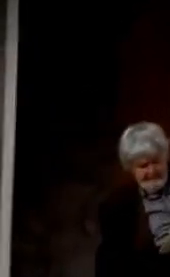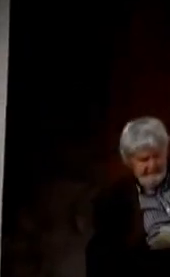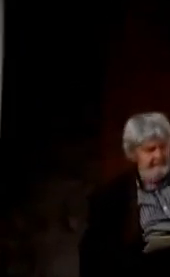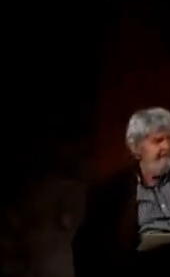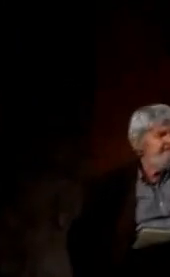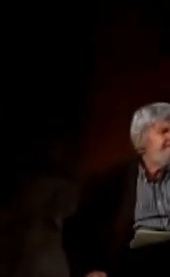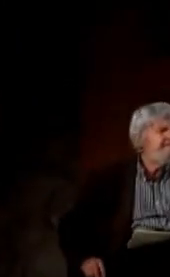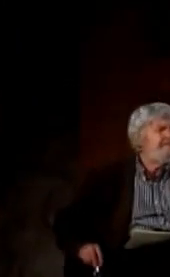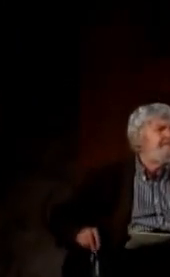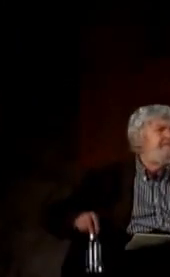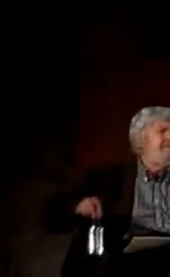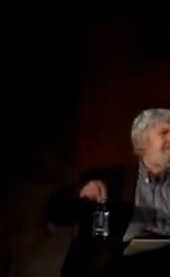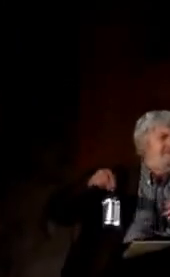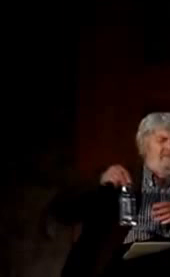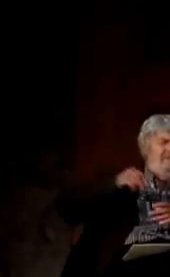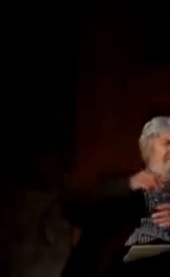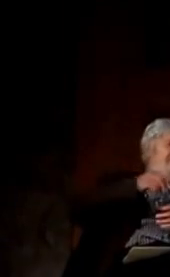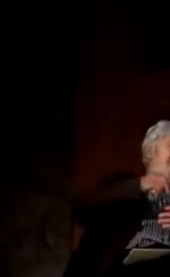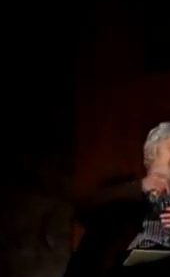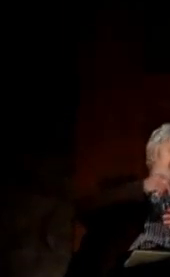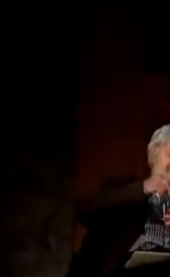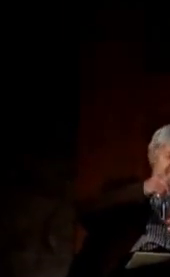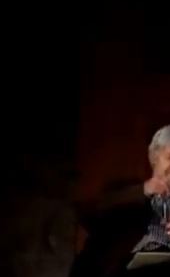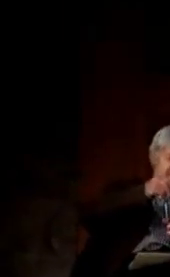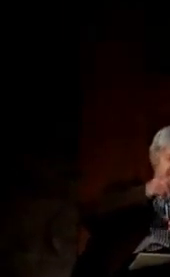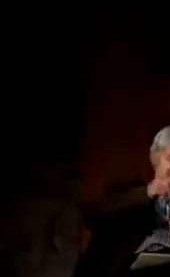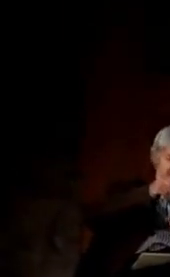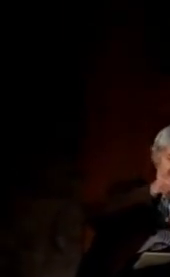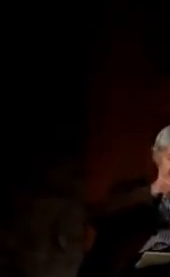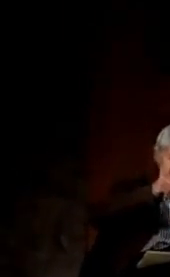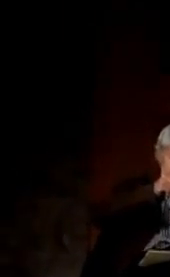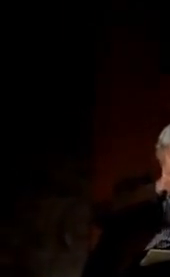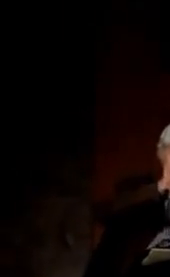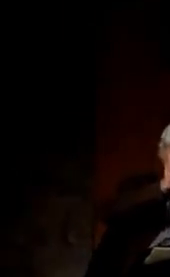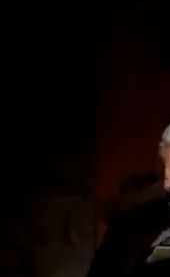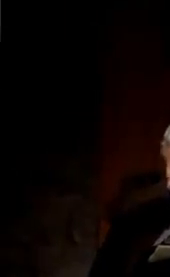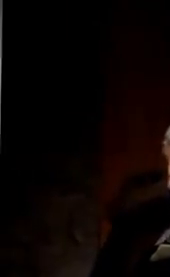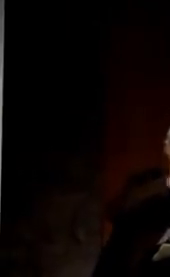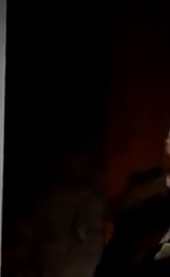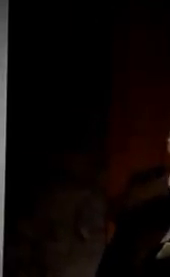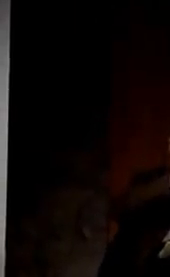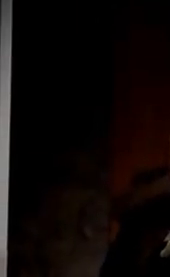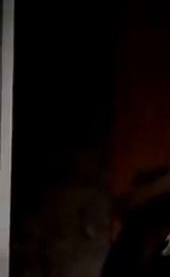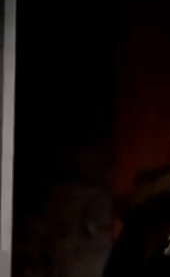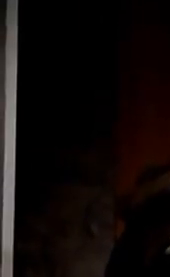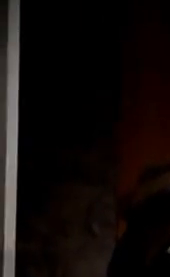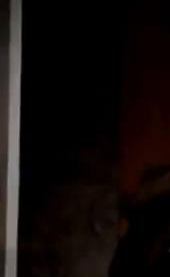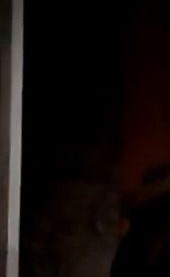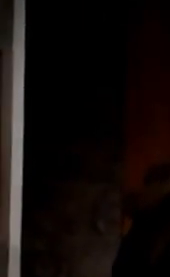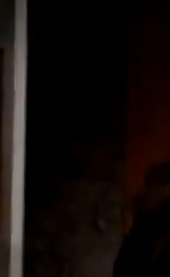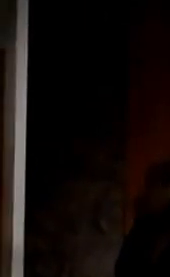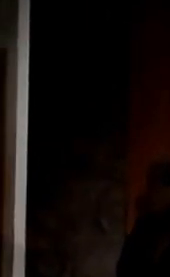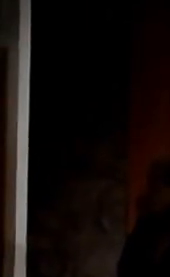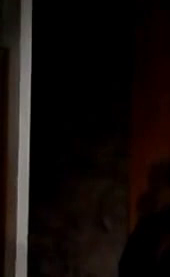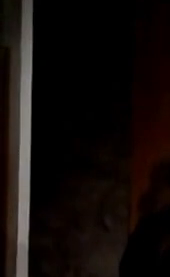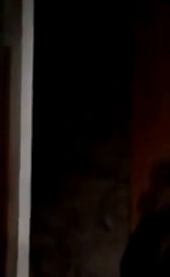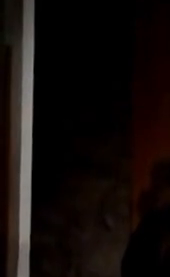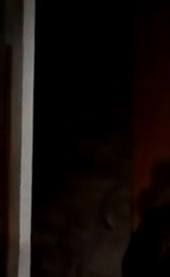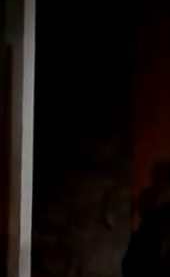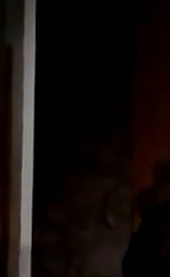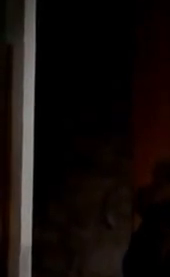Sobre todo cara a cara, ou como diría de las grandes, en carne mortal. Gústanos escoitar, gústanos